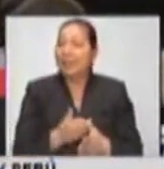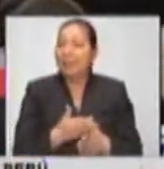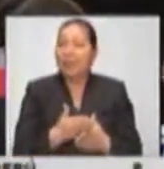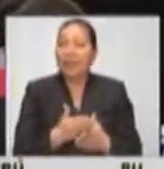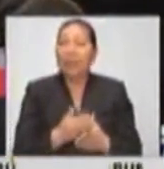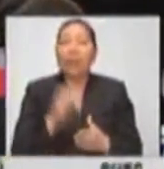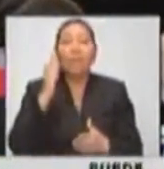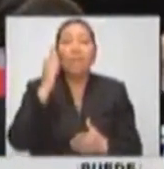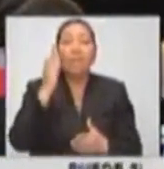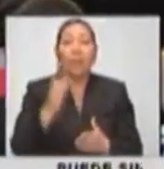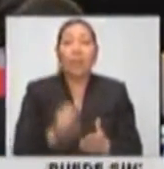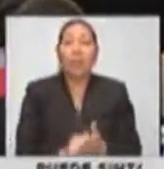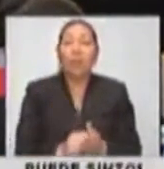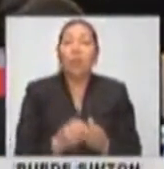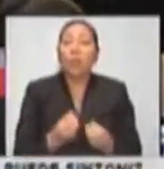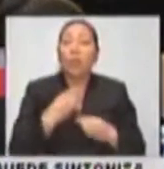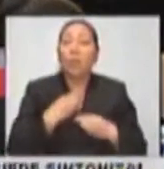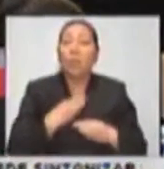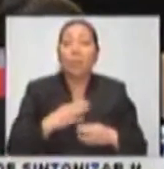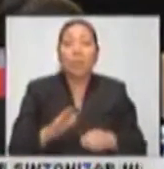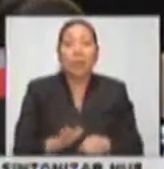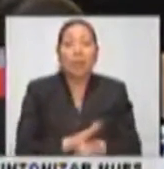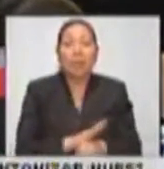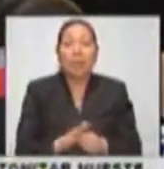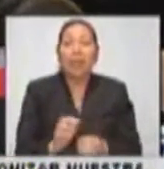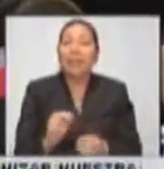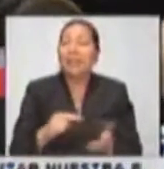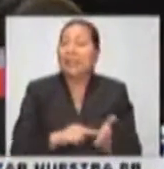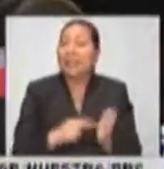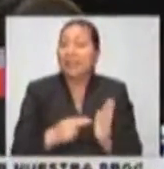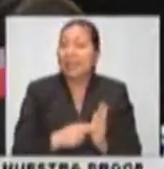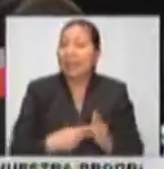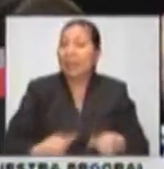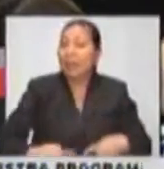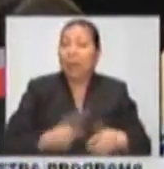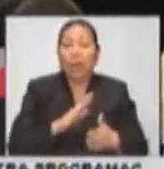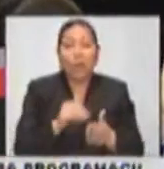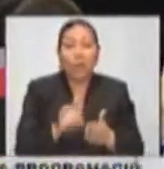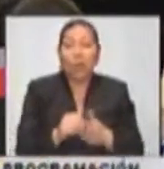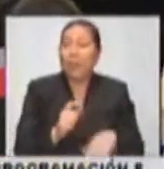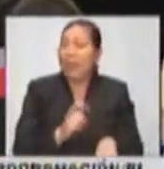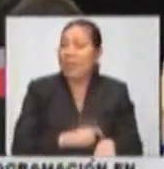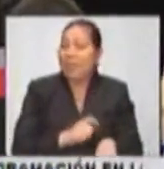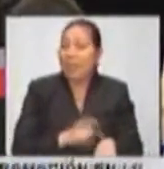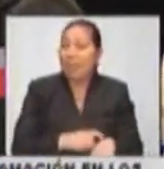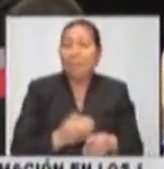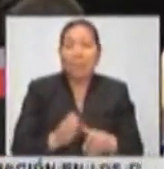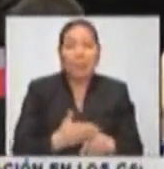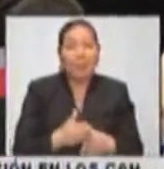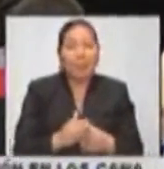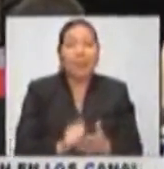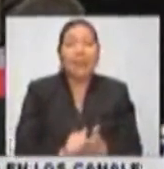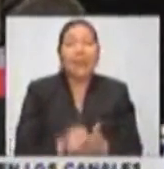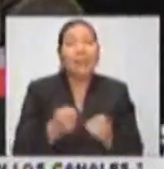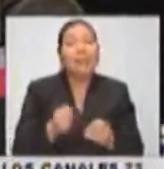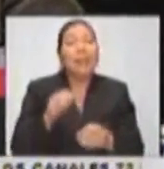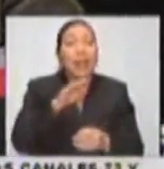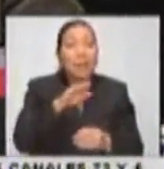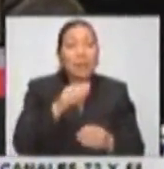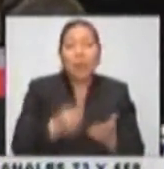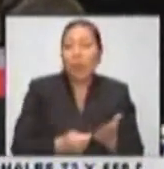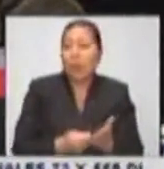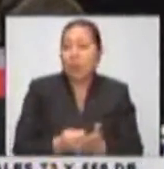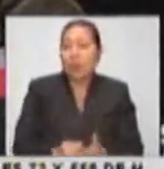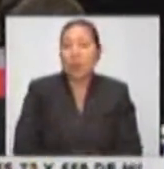Participar en el futuro como miembros plenos significa estar discutiendo todo el tiempo, participar, y eso también exige viajes y